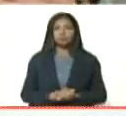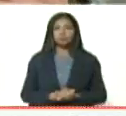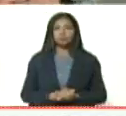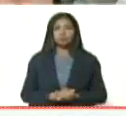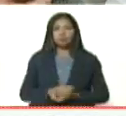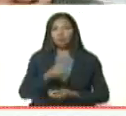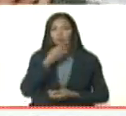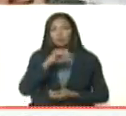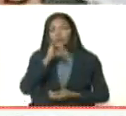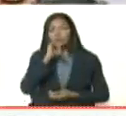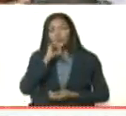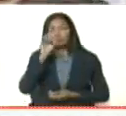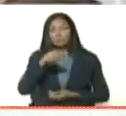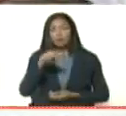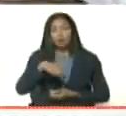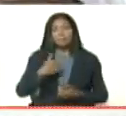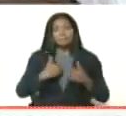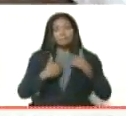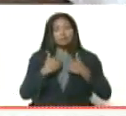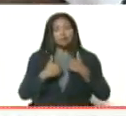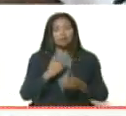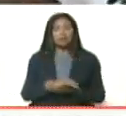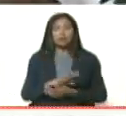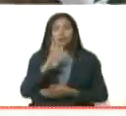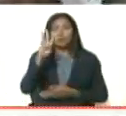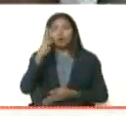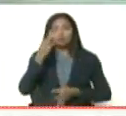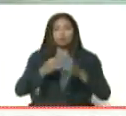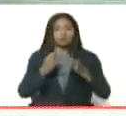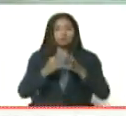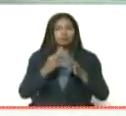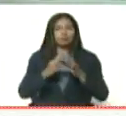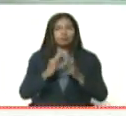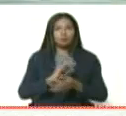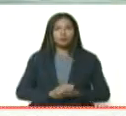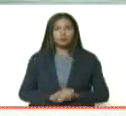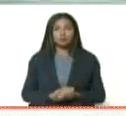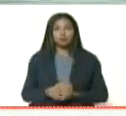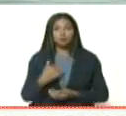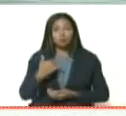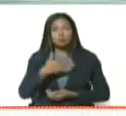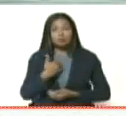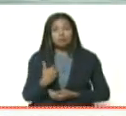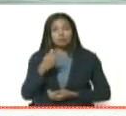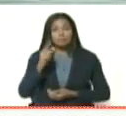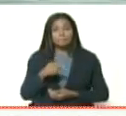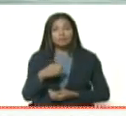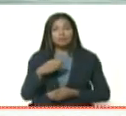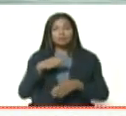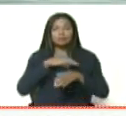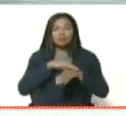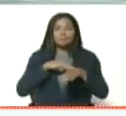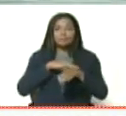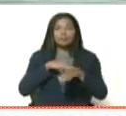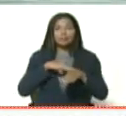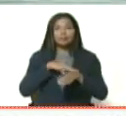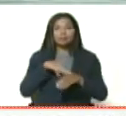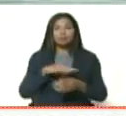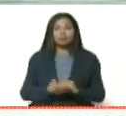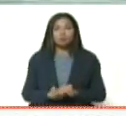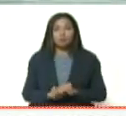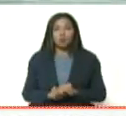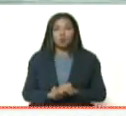Buenas noticias de hoy miércoles, 4 de septiembre. Yo quisiera que el ministro